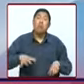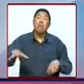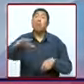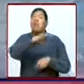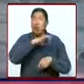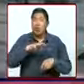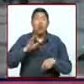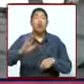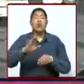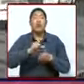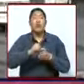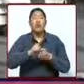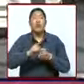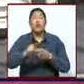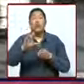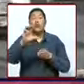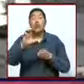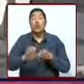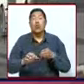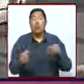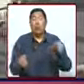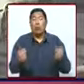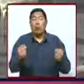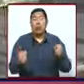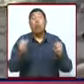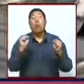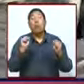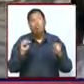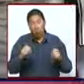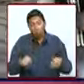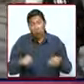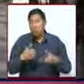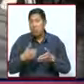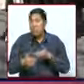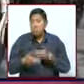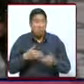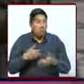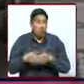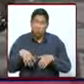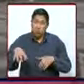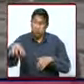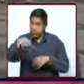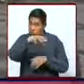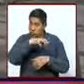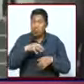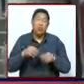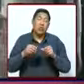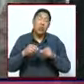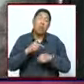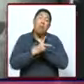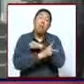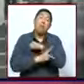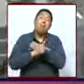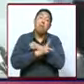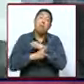su licencia de conducir también le permitirá manejar vehículos en cualquiera de los países miembros.